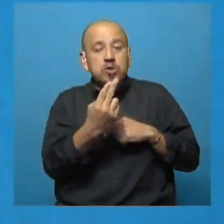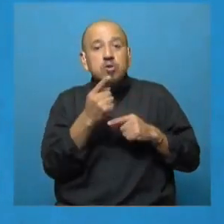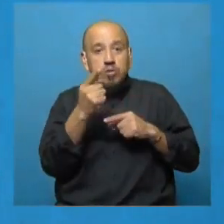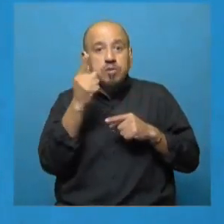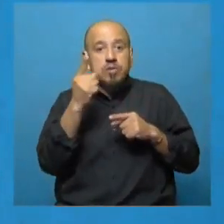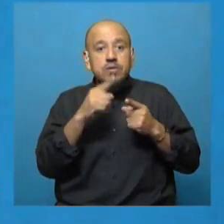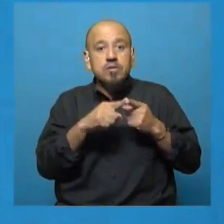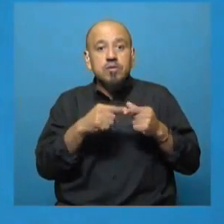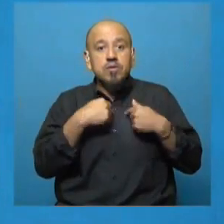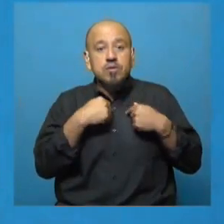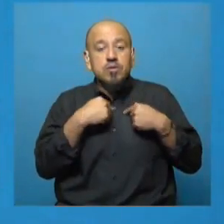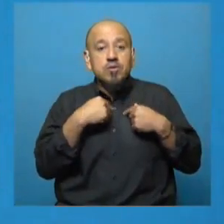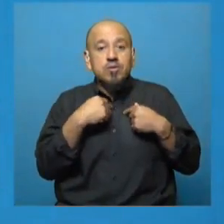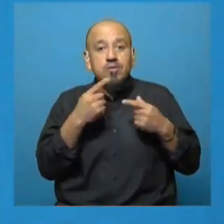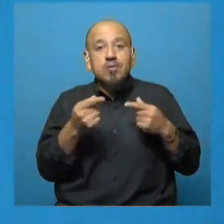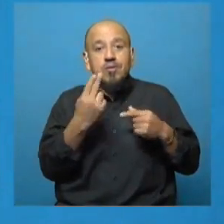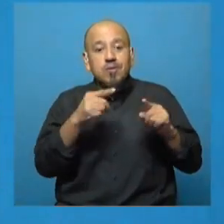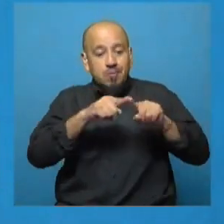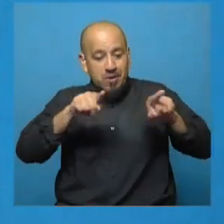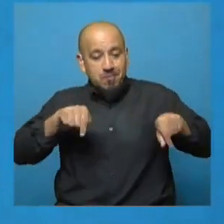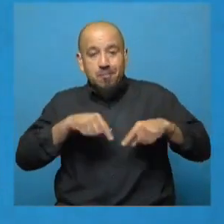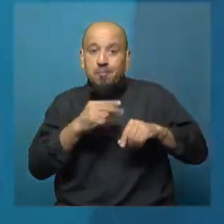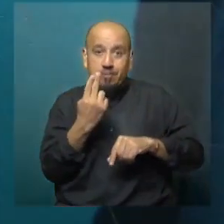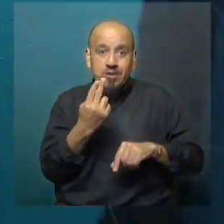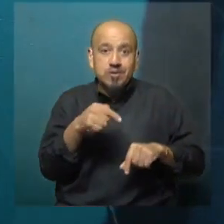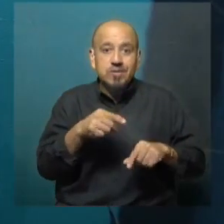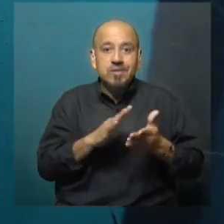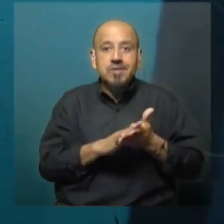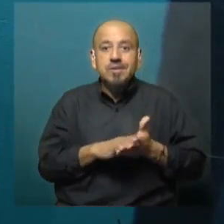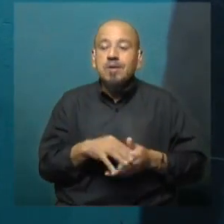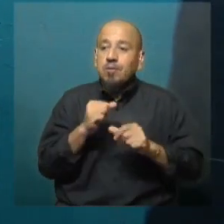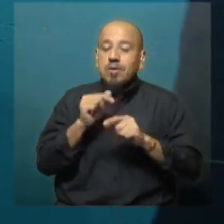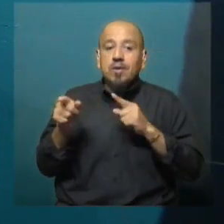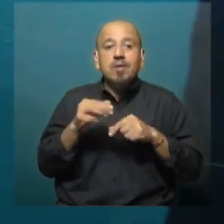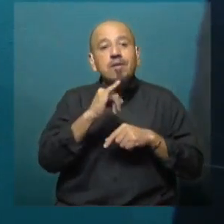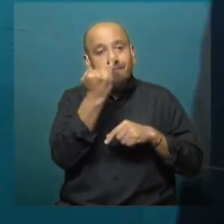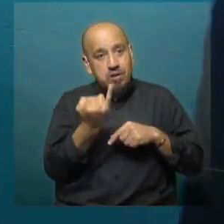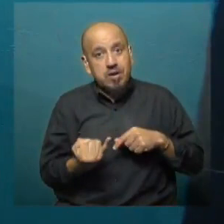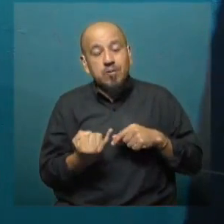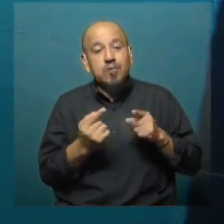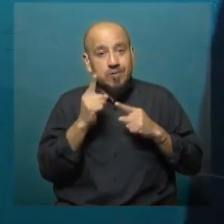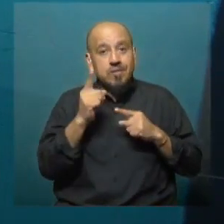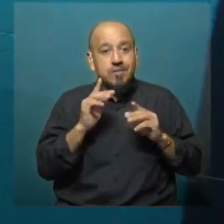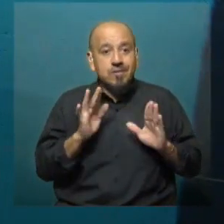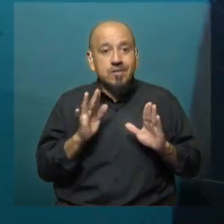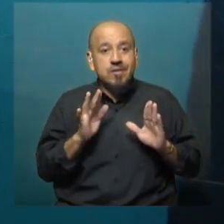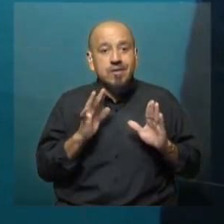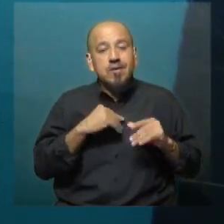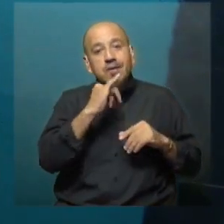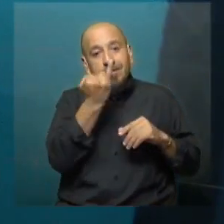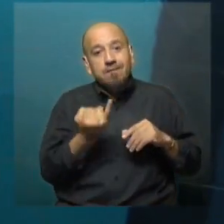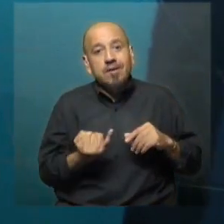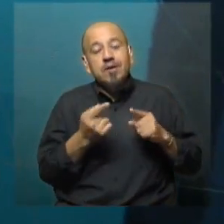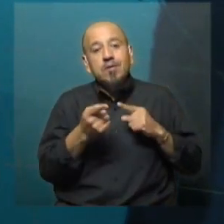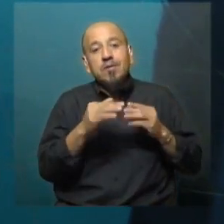digamos tenía que salir con tutor para poder salir Claro igual se lo tomaba como el flaco Más allá